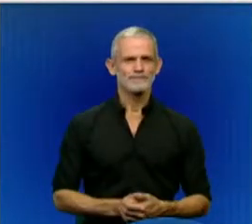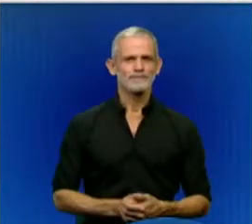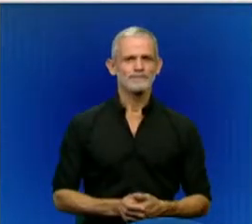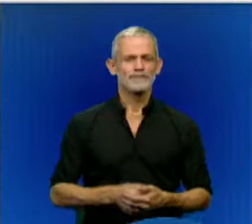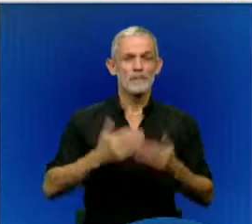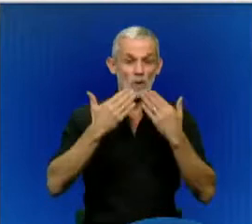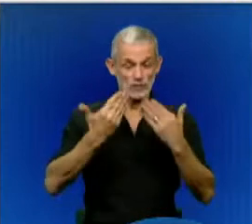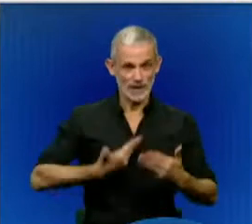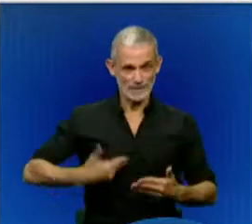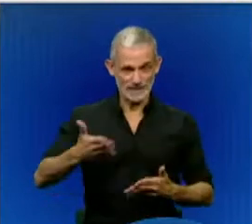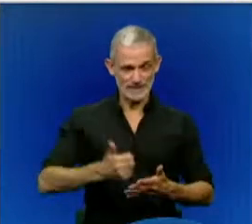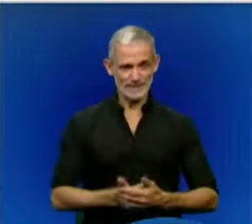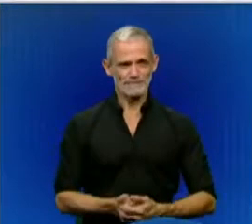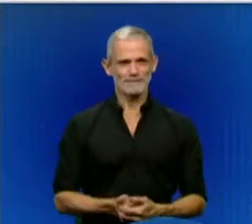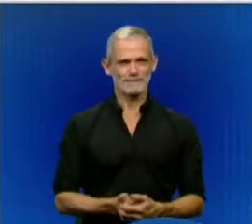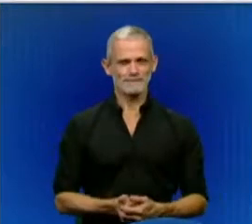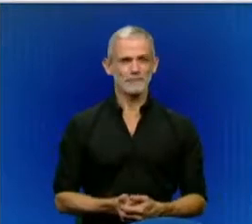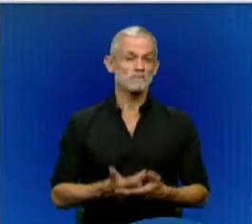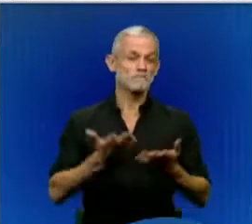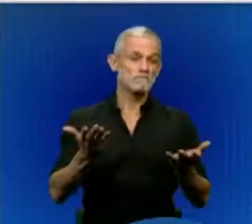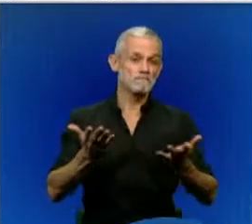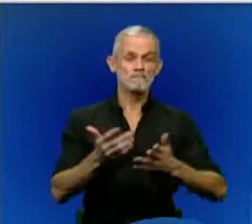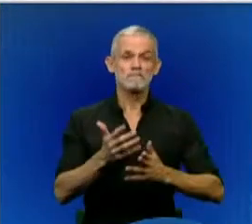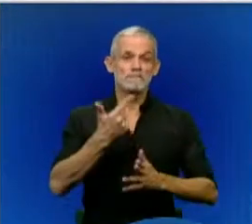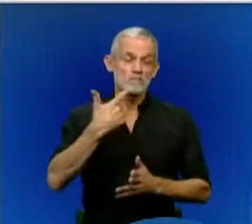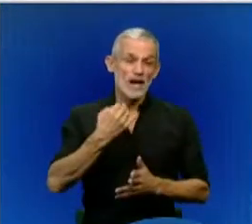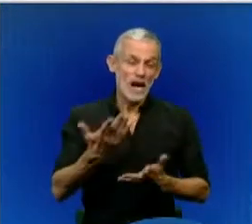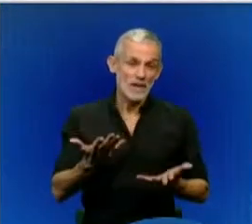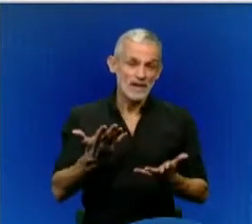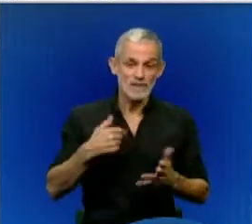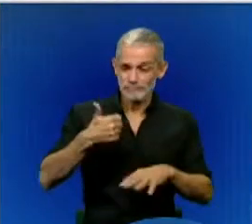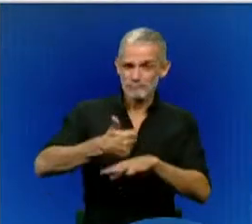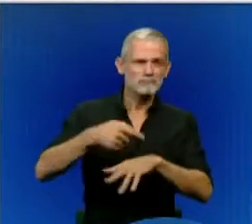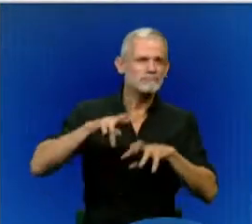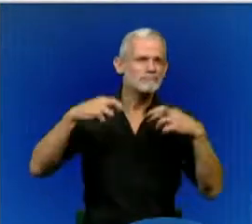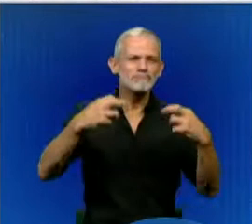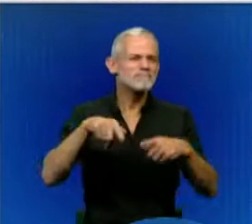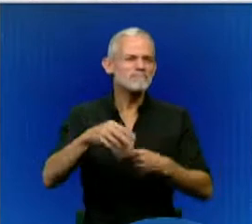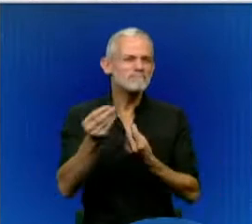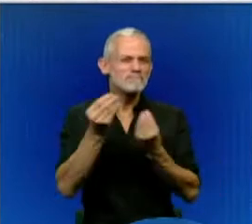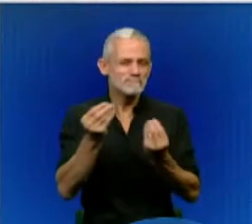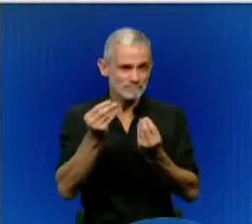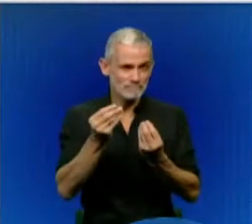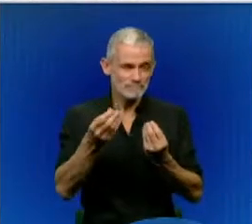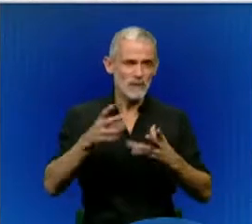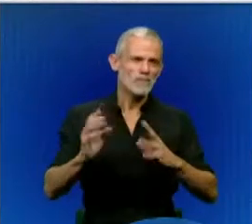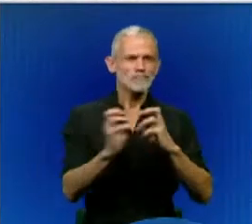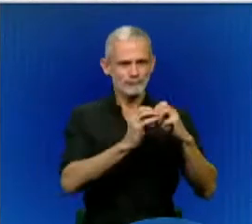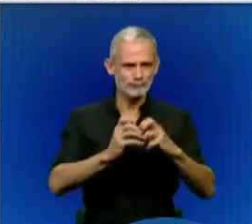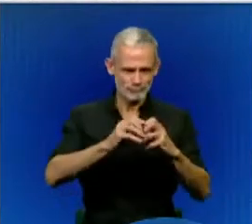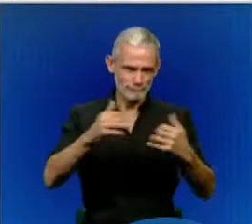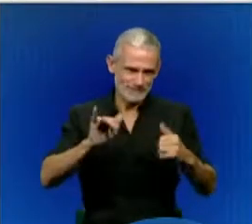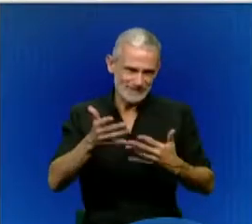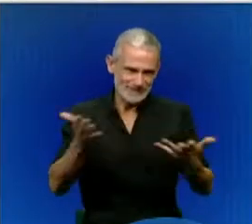Muchas gracias, presidente. Bueno, la verdad es que estamos aquí reunidos hoy para iniciar este debate y